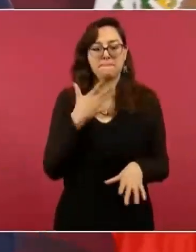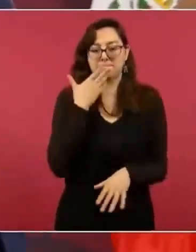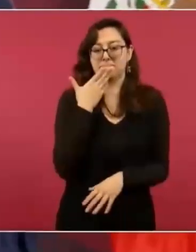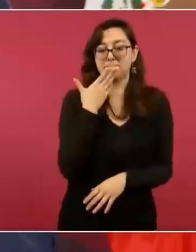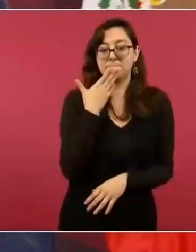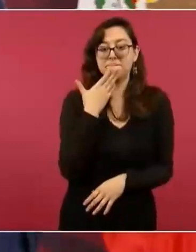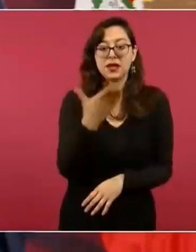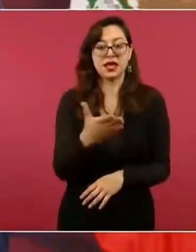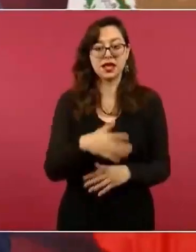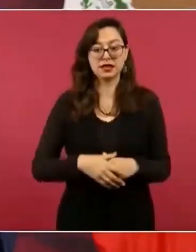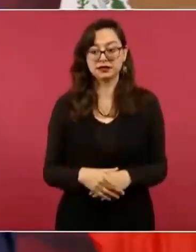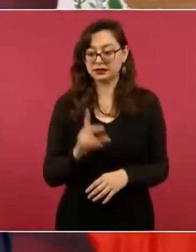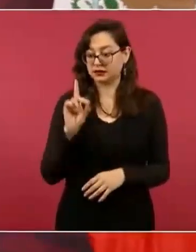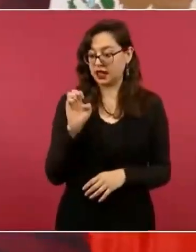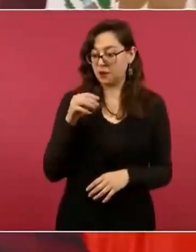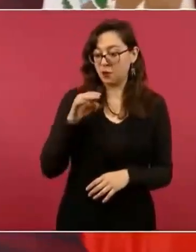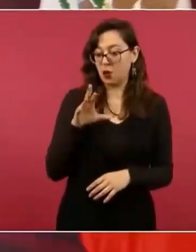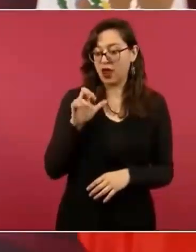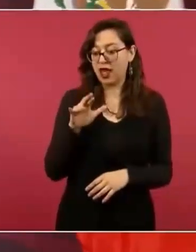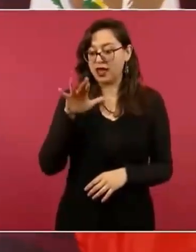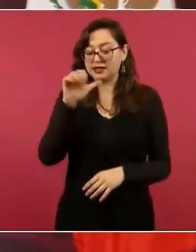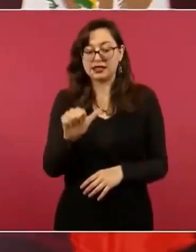Porque no hay